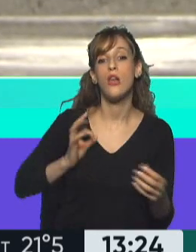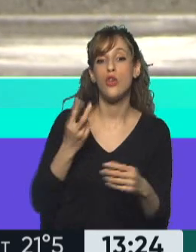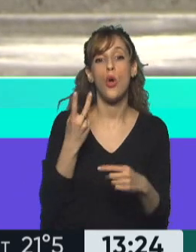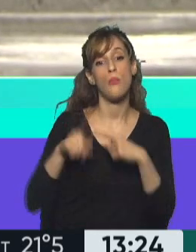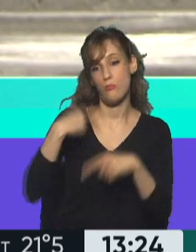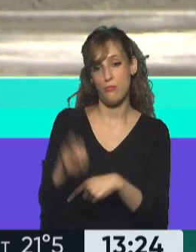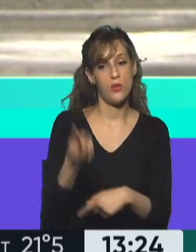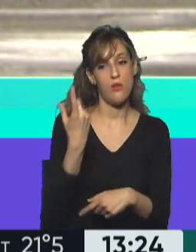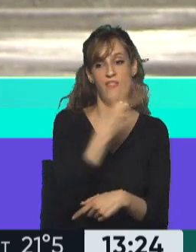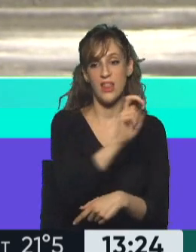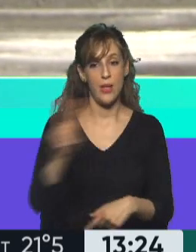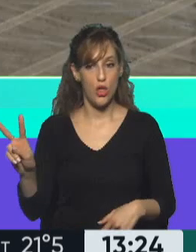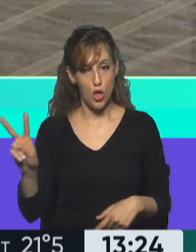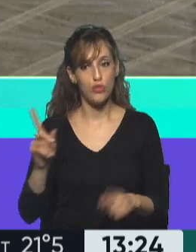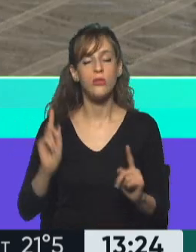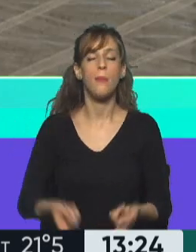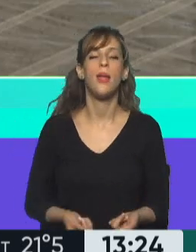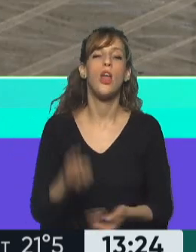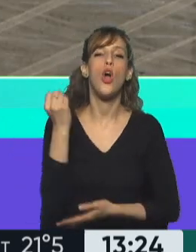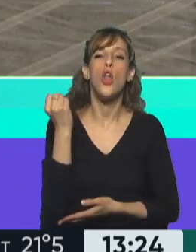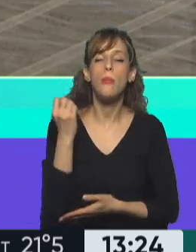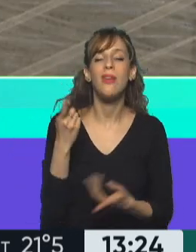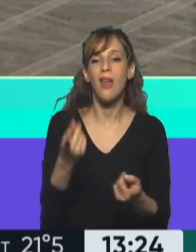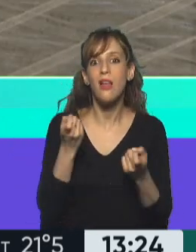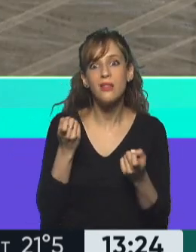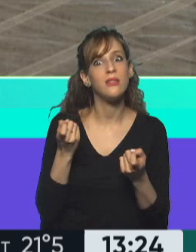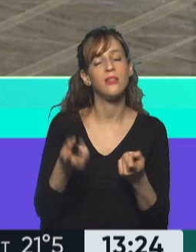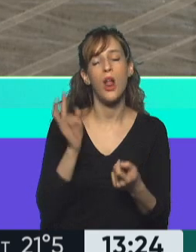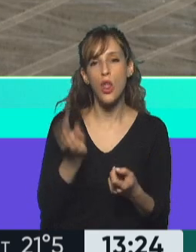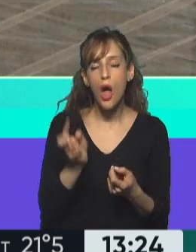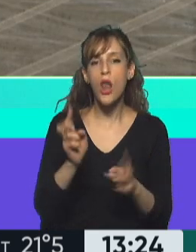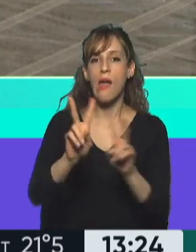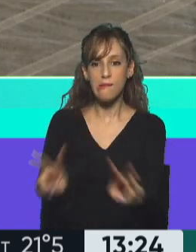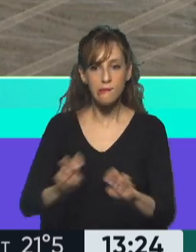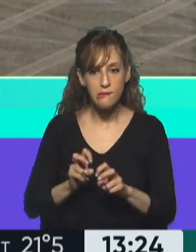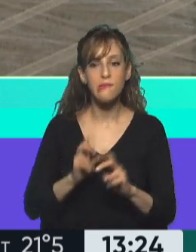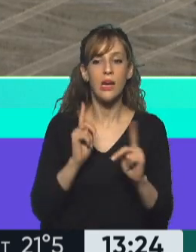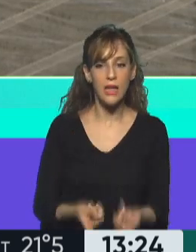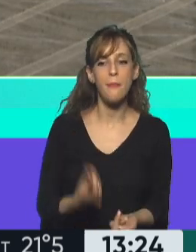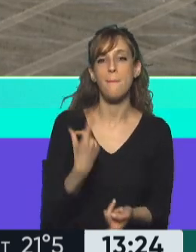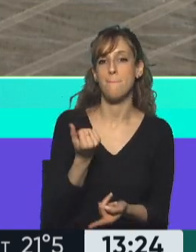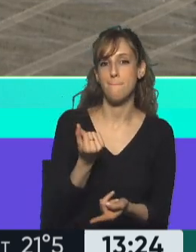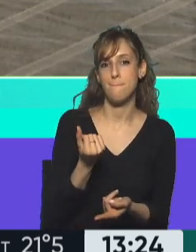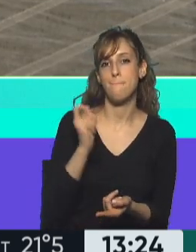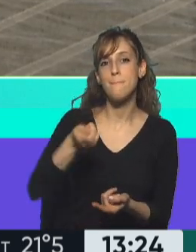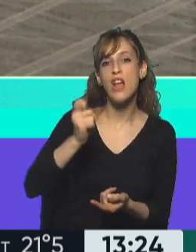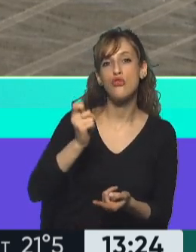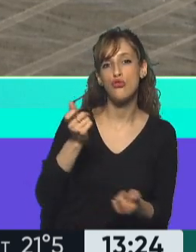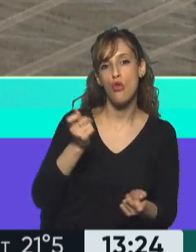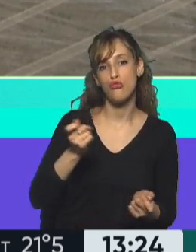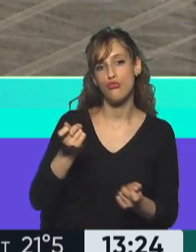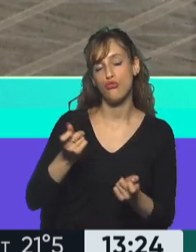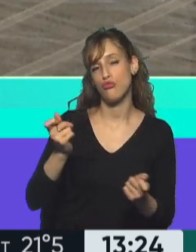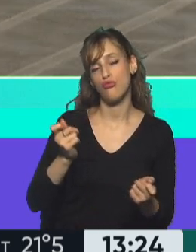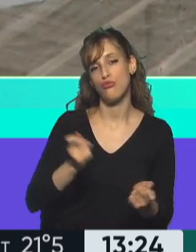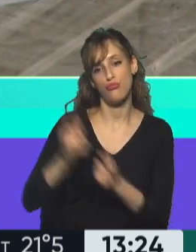por otro lado, va a generar para una economía que demanda dólares, ingreso de dólares y egreso de pesos, porque la construcción en más de un 90% se mueve en